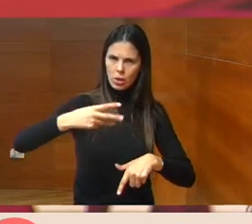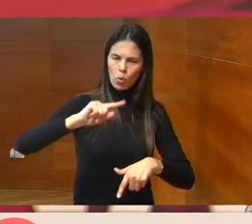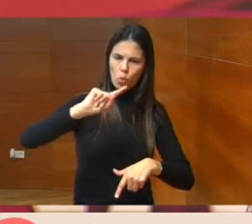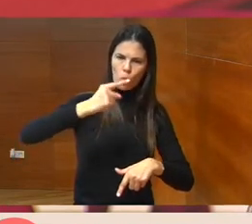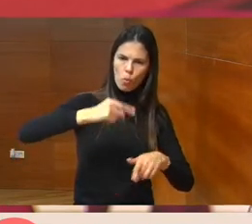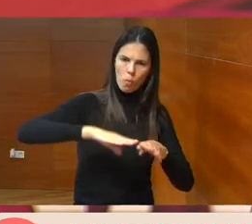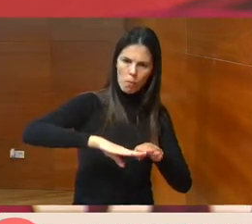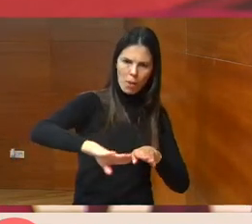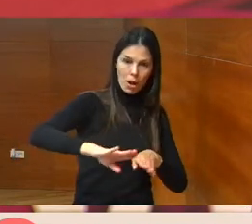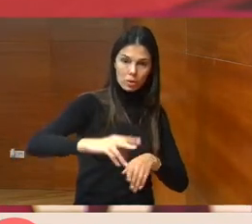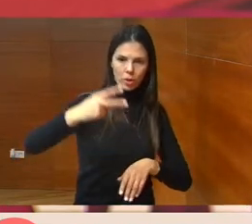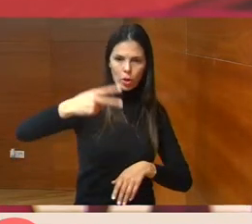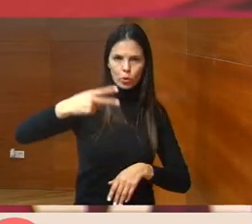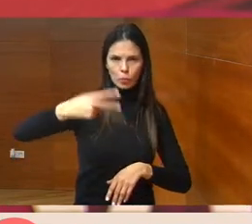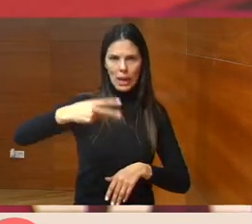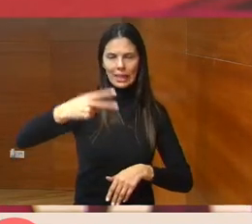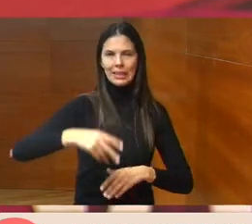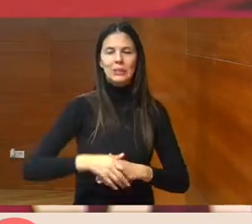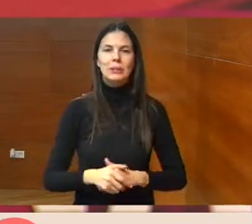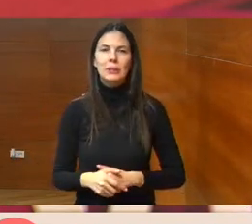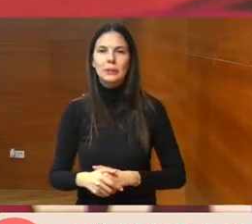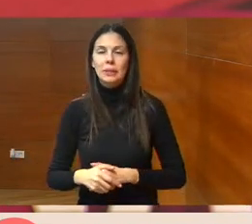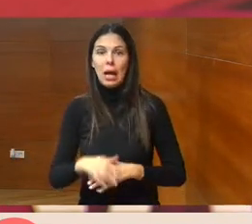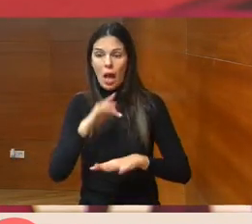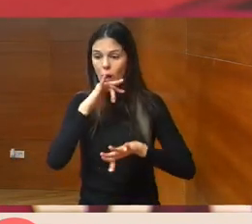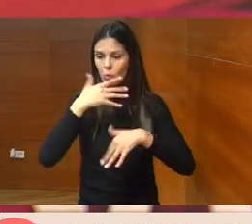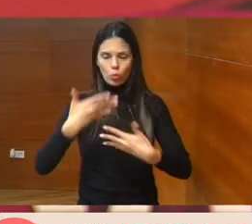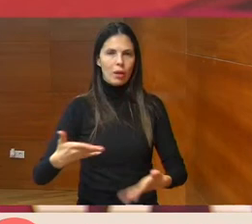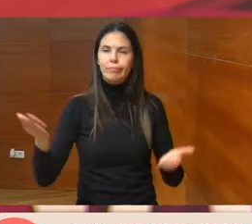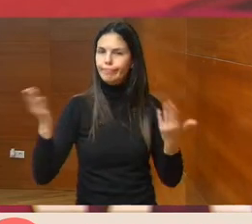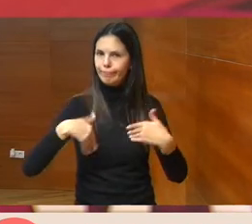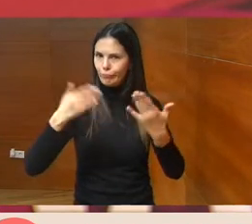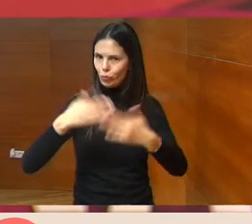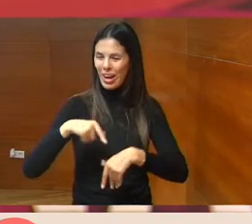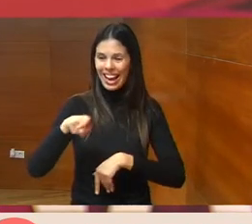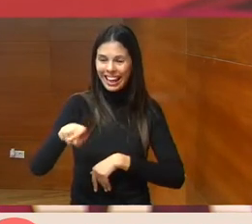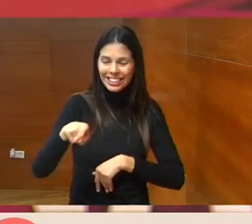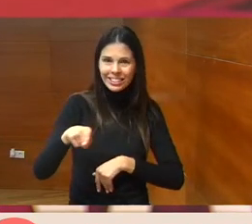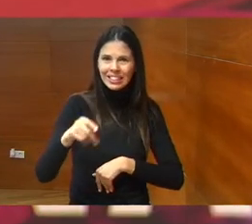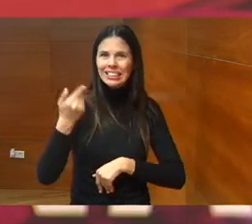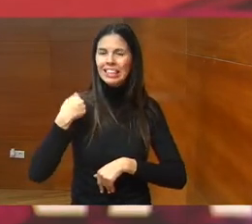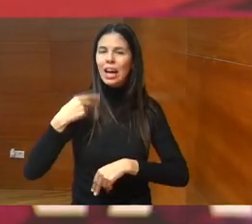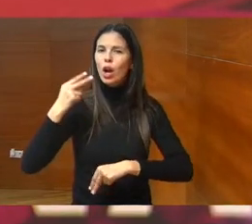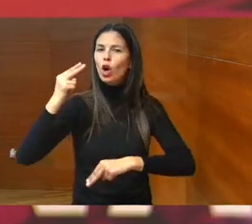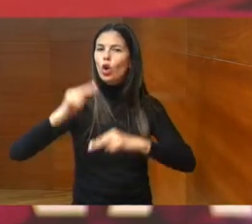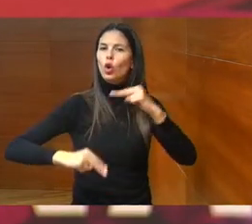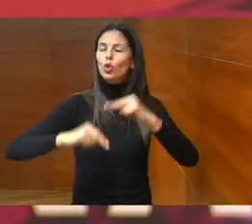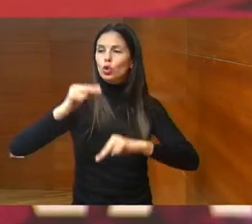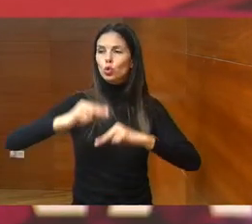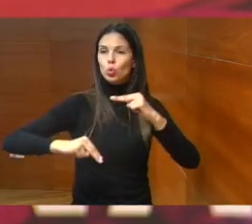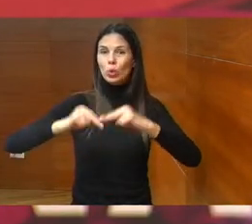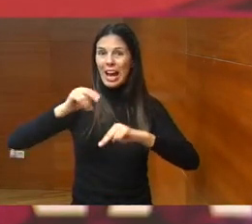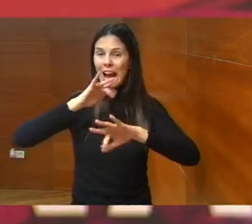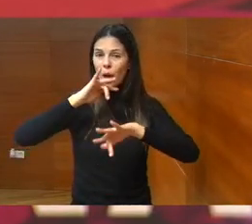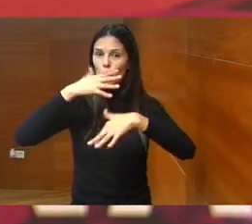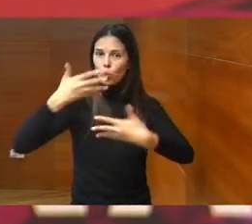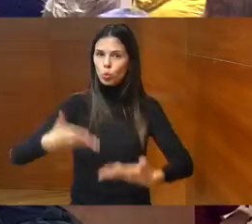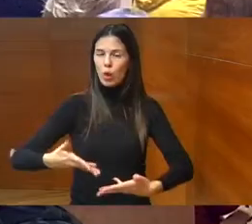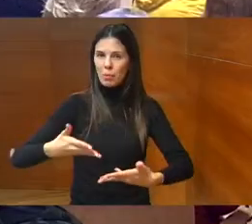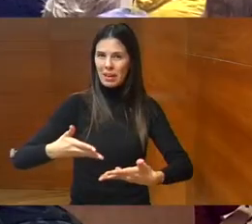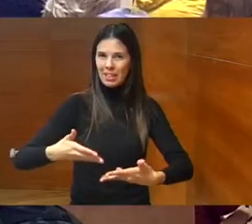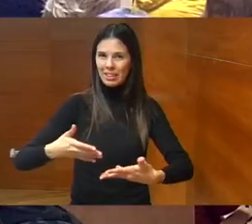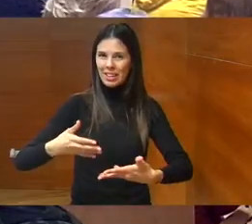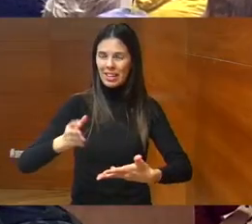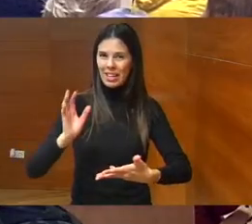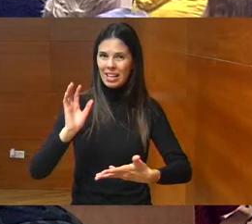de dudas plantas o sea no existe o sea que Alice construyó o que o ambulatorio